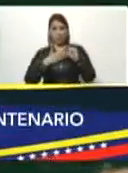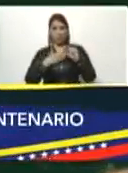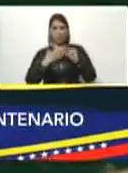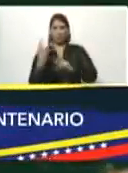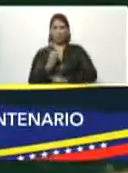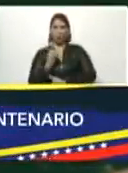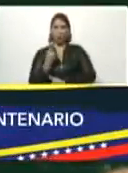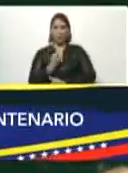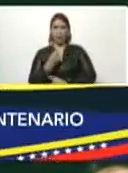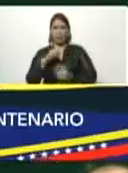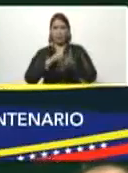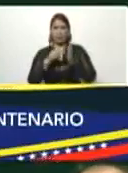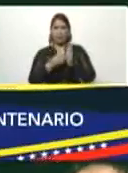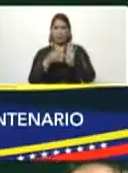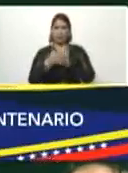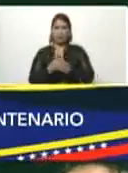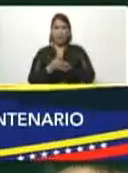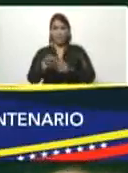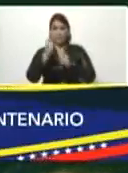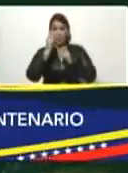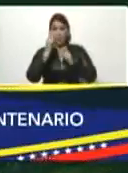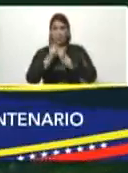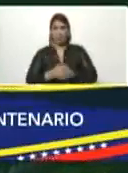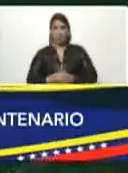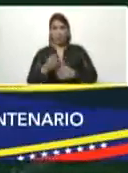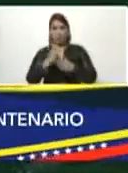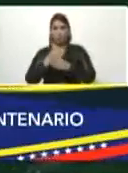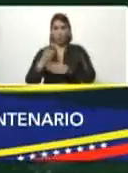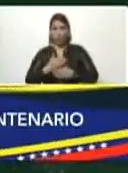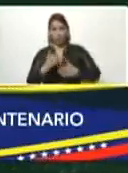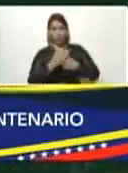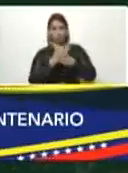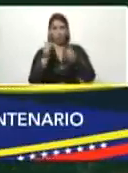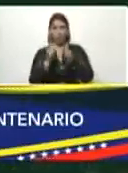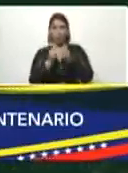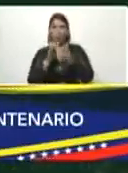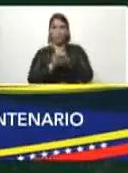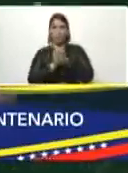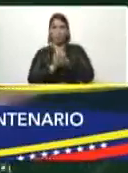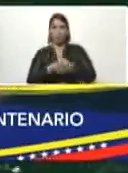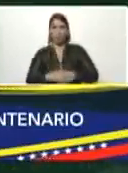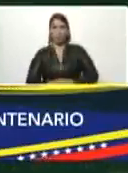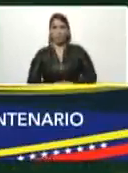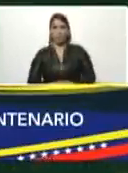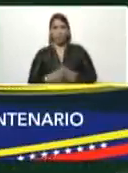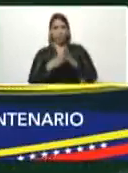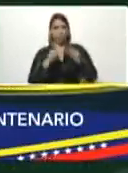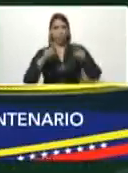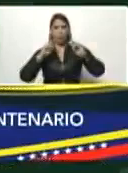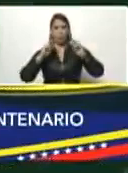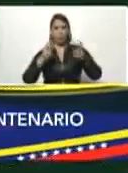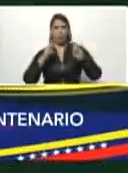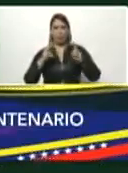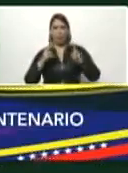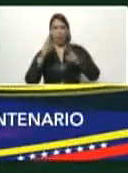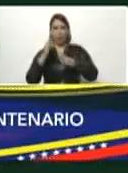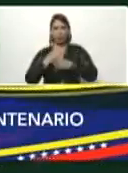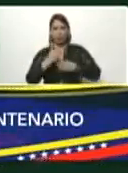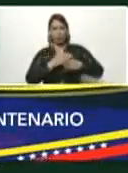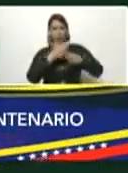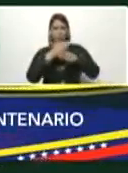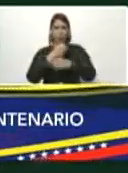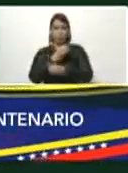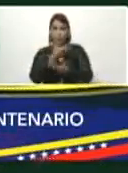ha sido un aprendizaje compartido con mis colegas, todos los temas compartidos por